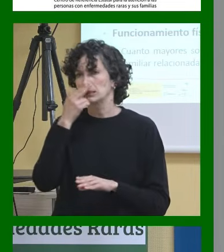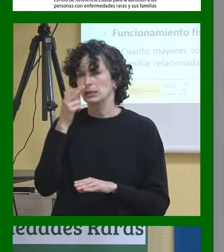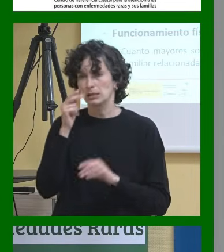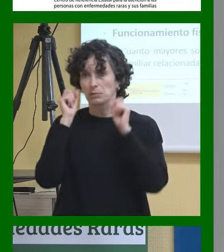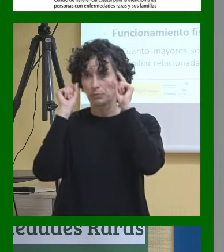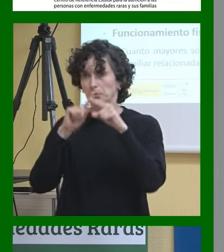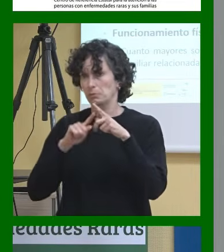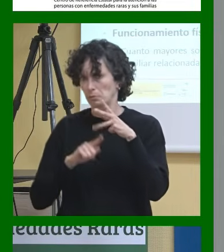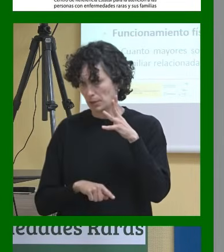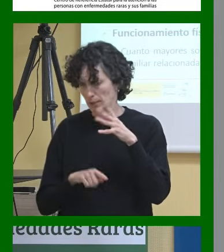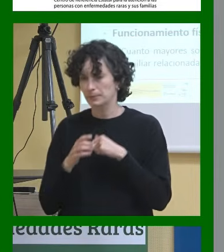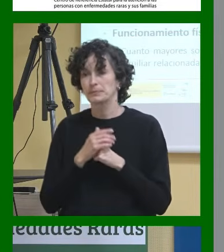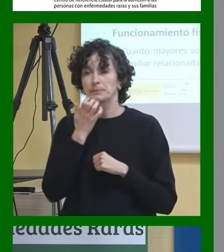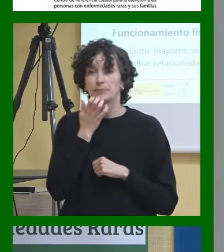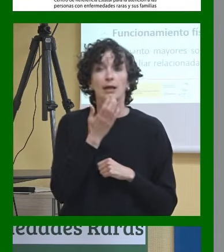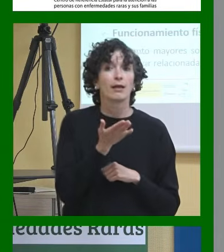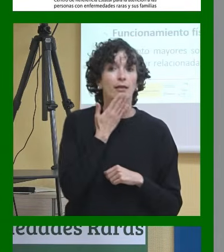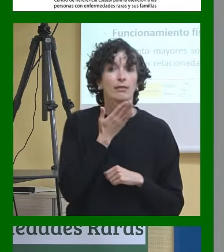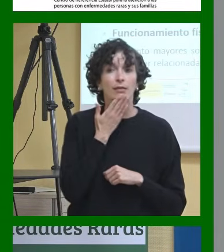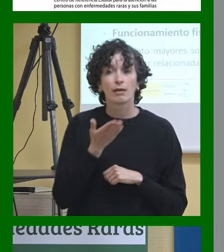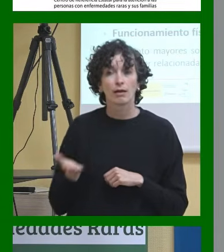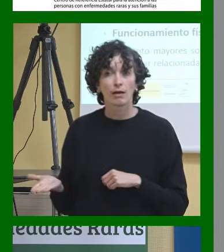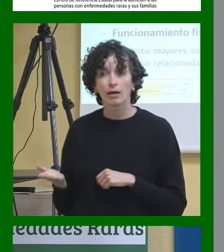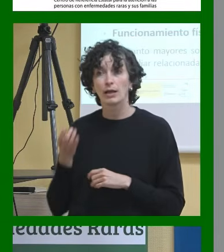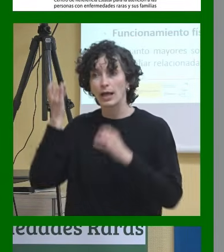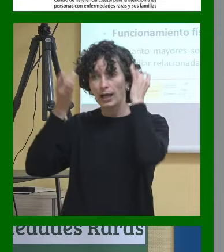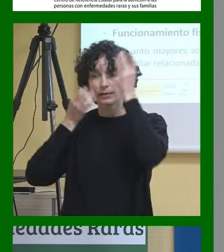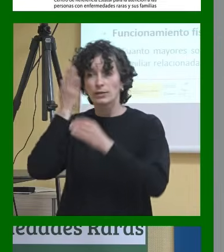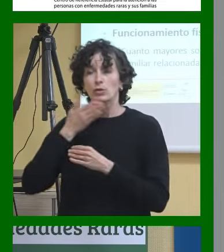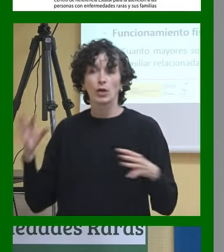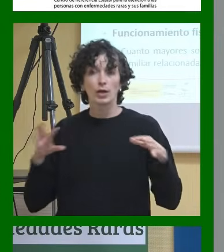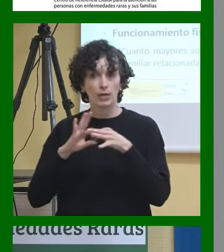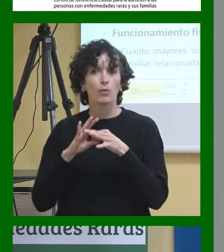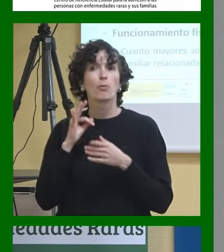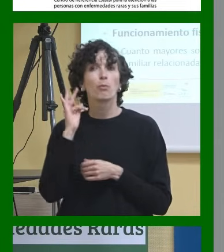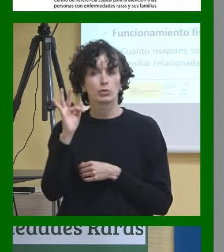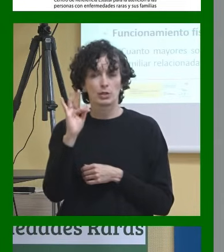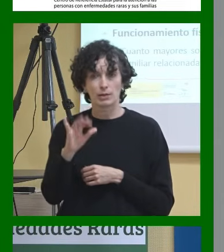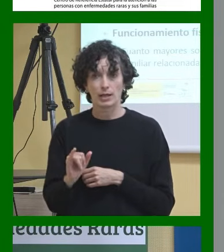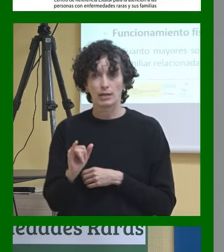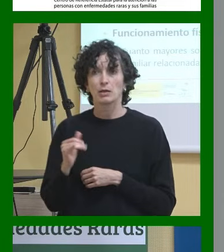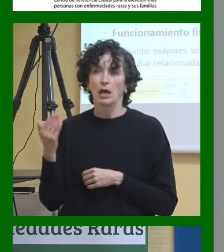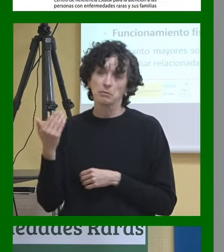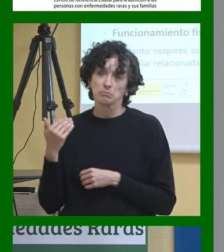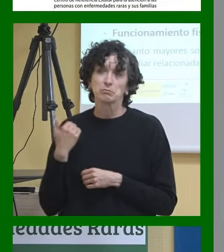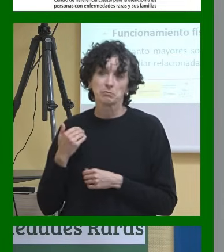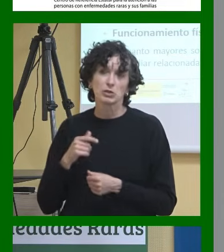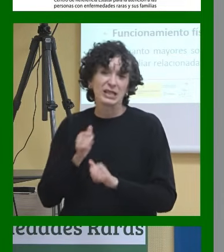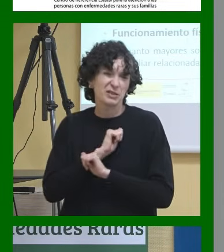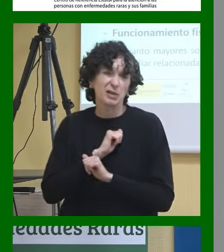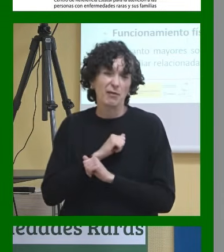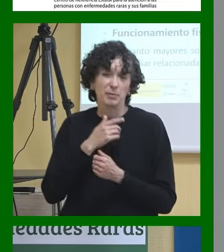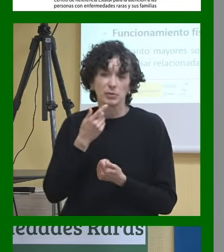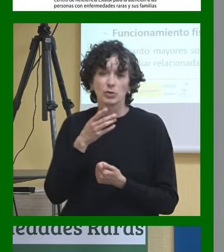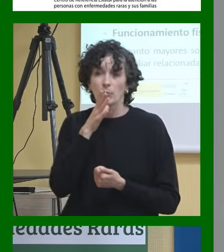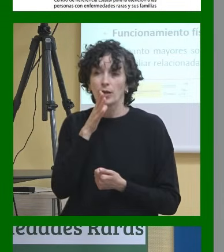lado, que la edad correlacionaba de forma positiva con las actividades escolares, es algo que en principio es esperable porque a medida que los